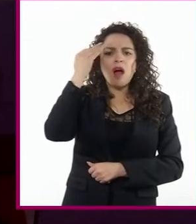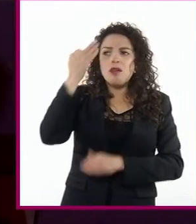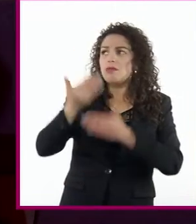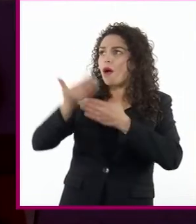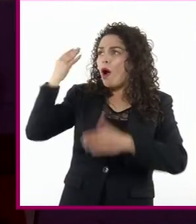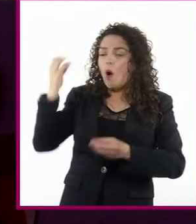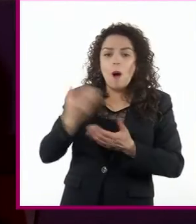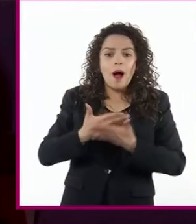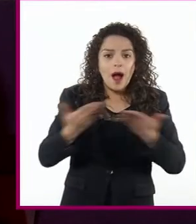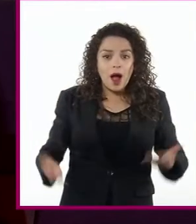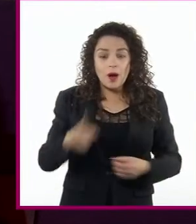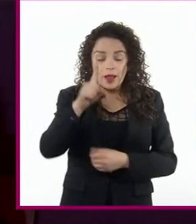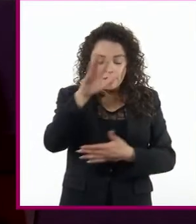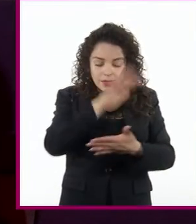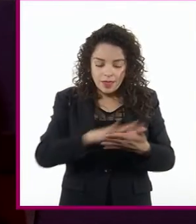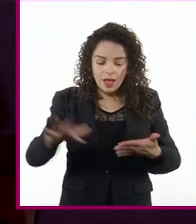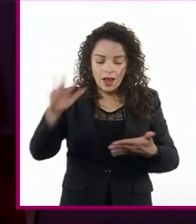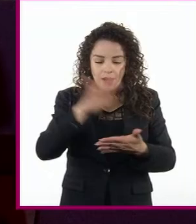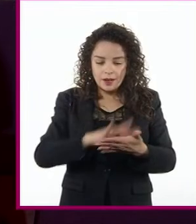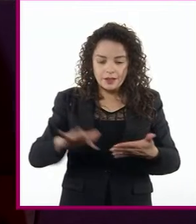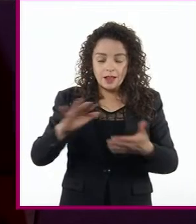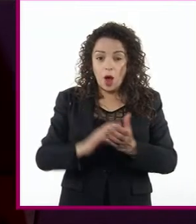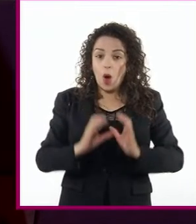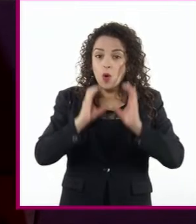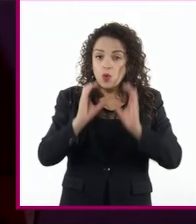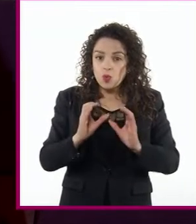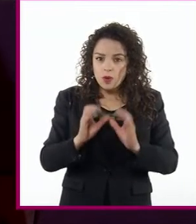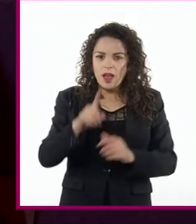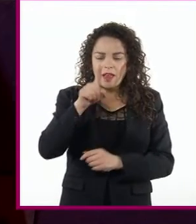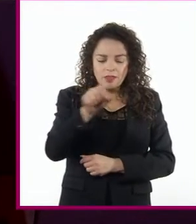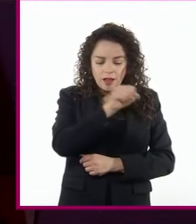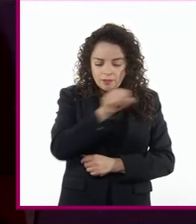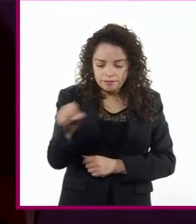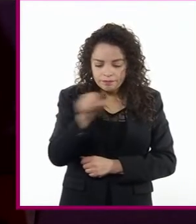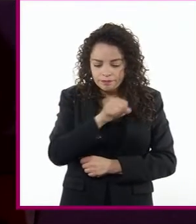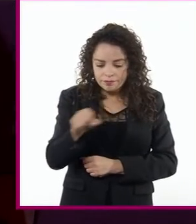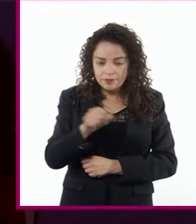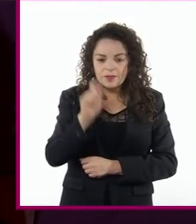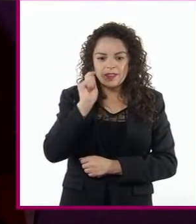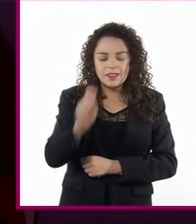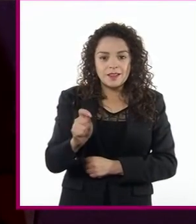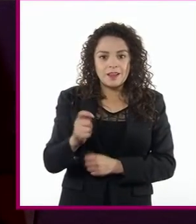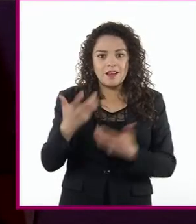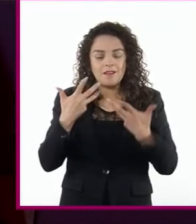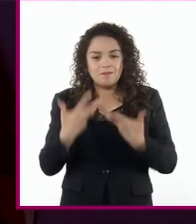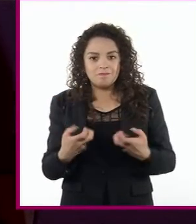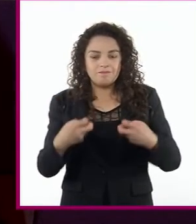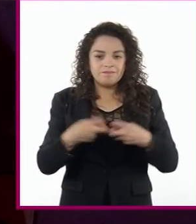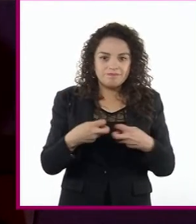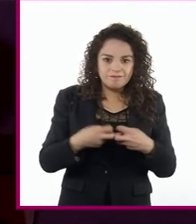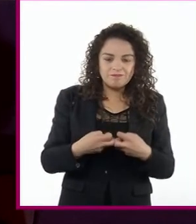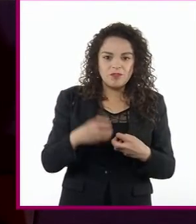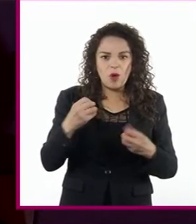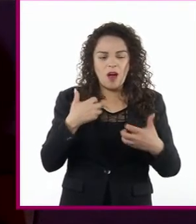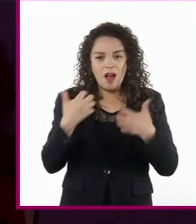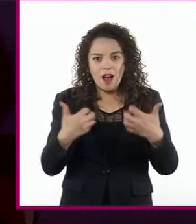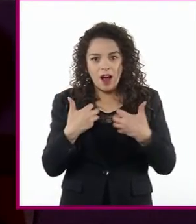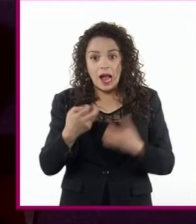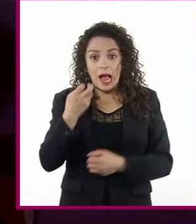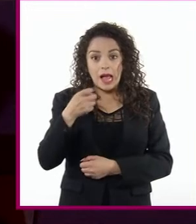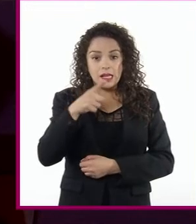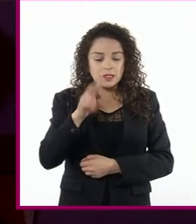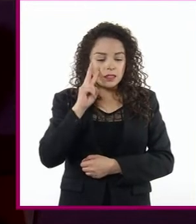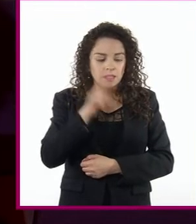Léanla con gozo y cuidado. Subrayen en ella los momentos de tensión y analicen las causas por las que